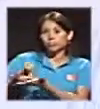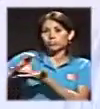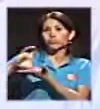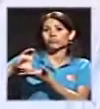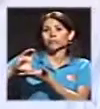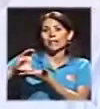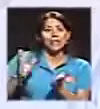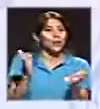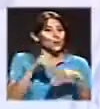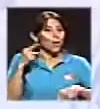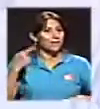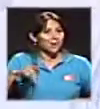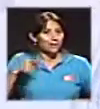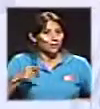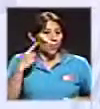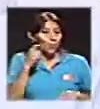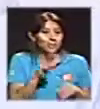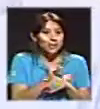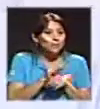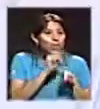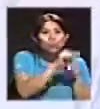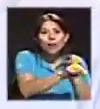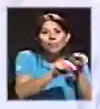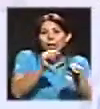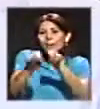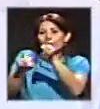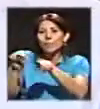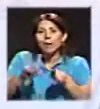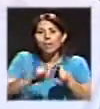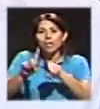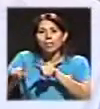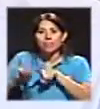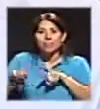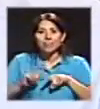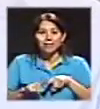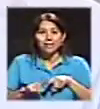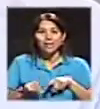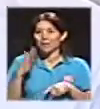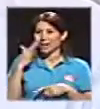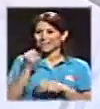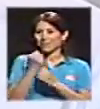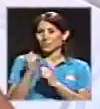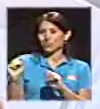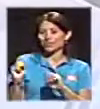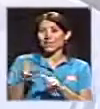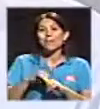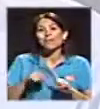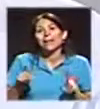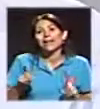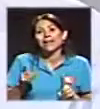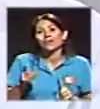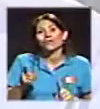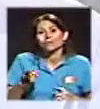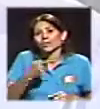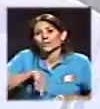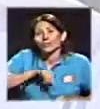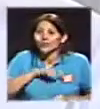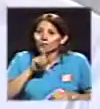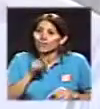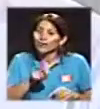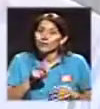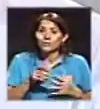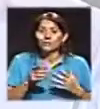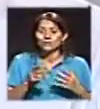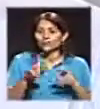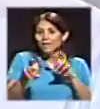y a menor riesgo porque está más diversificado. O sea, estamos claros que eso parece un imposible, pero si no estamos en la frontera eficiente de inversión, eso es factible en